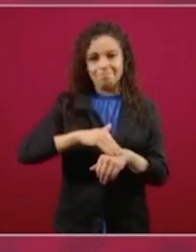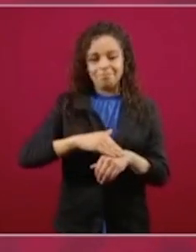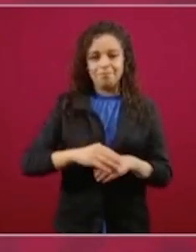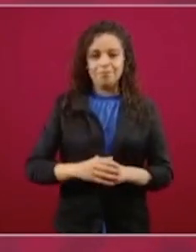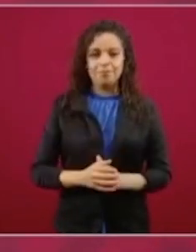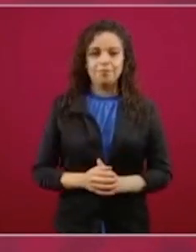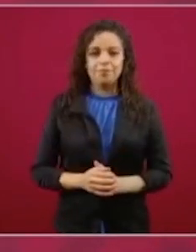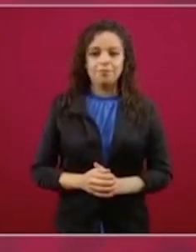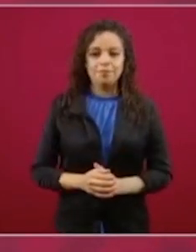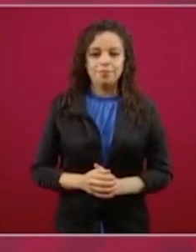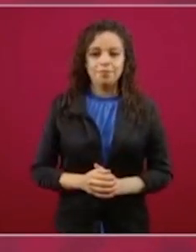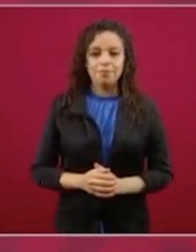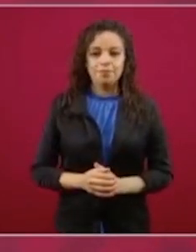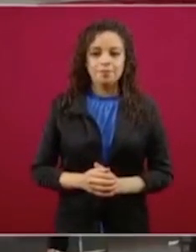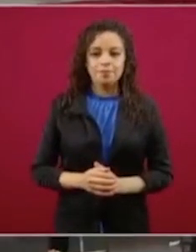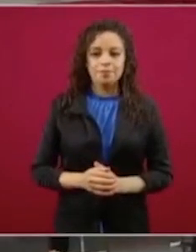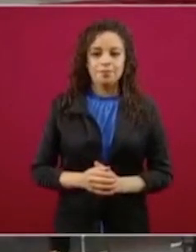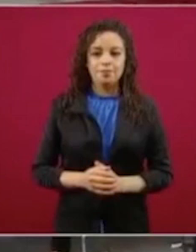es